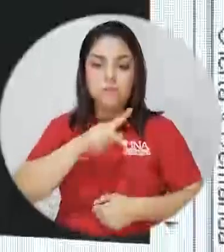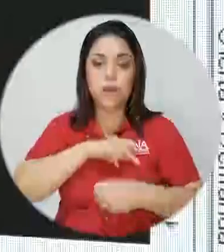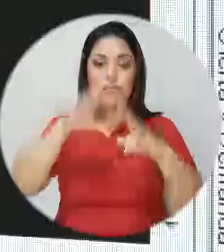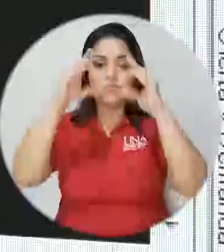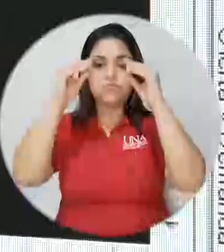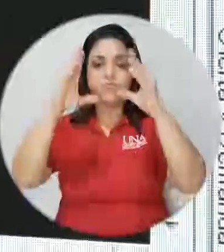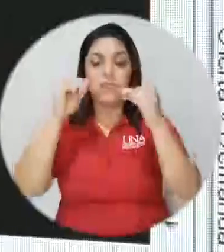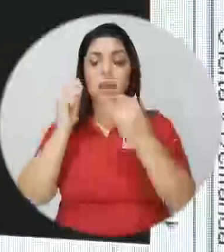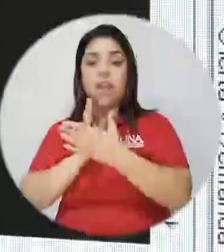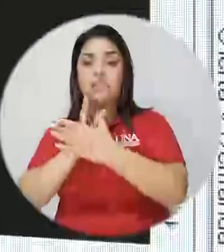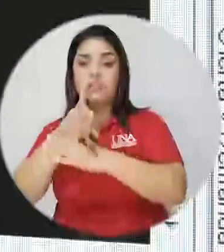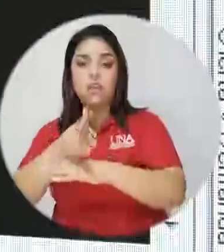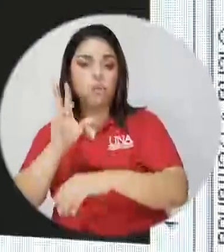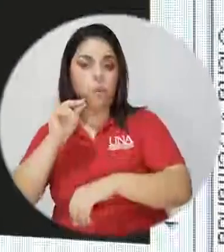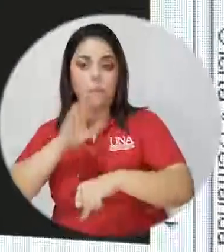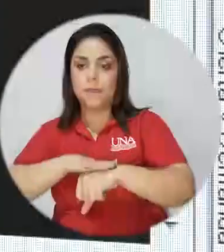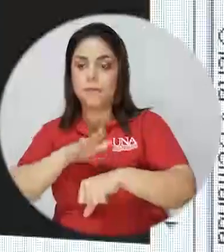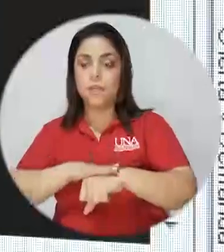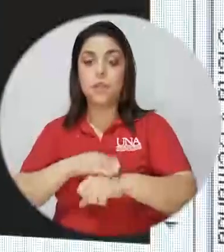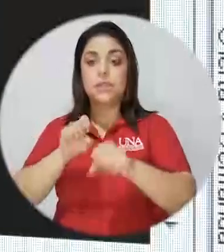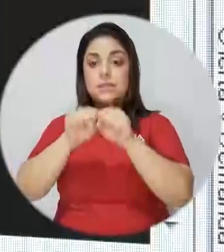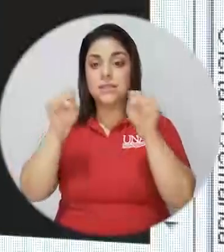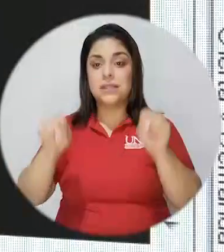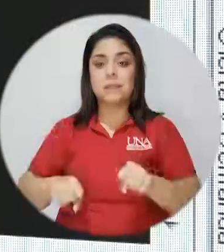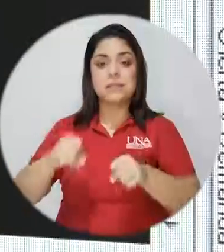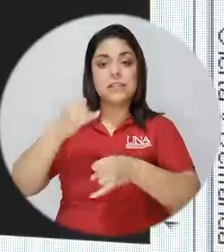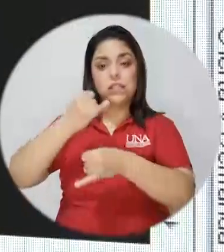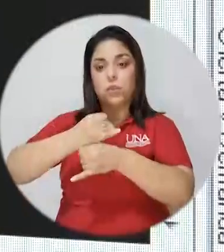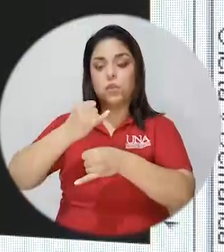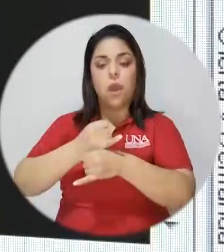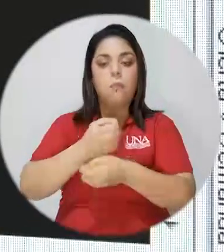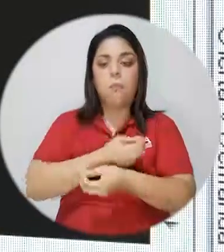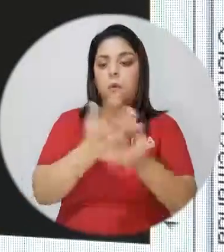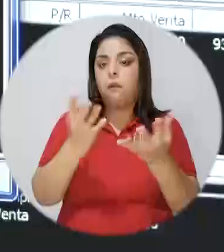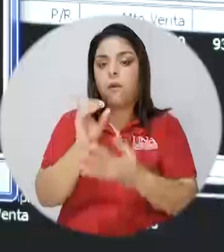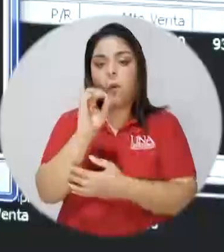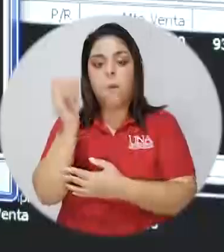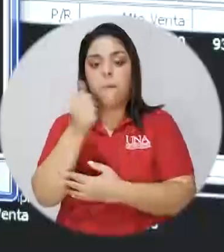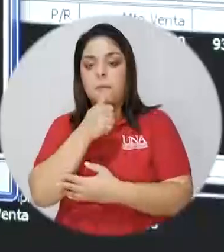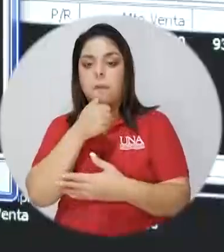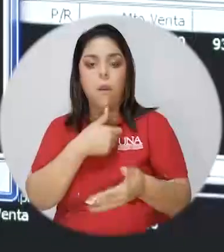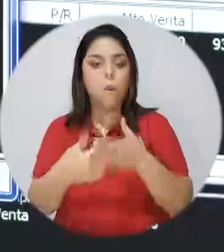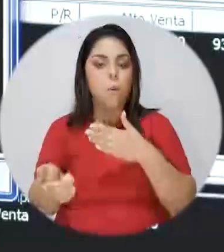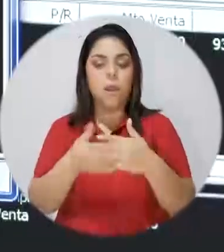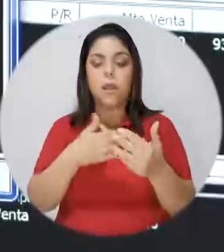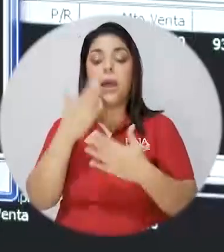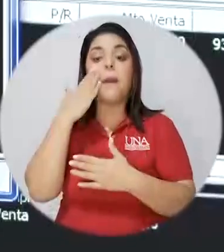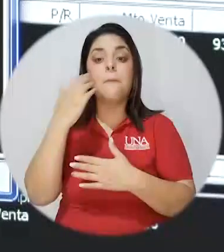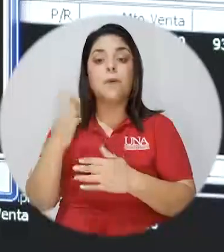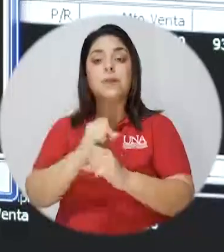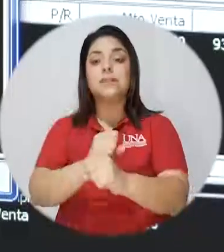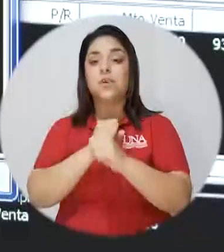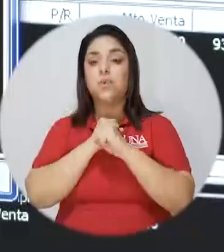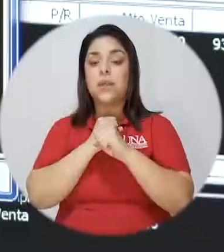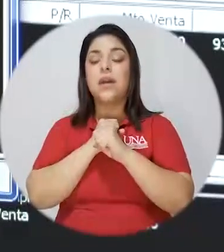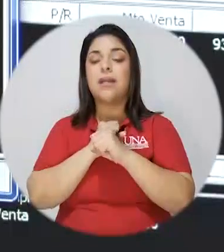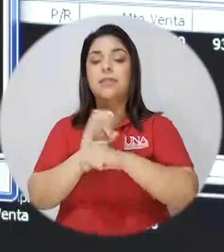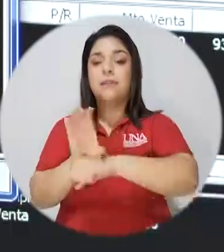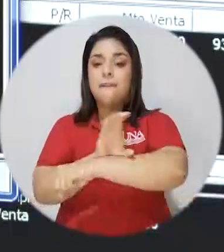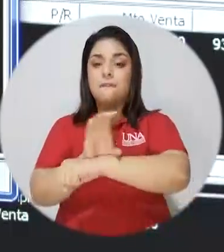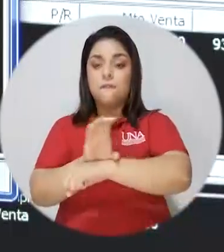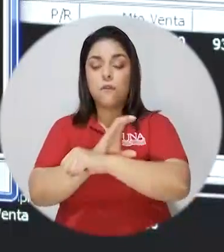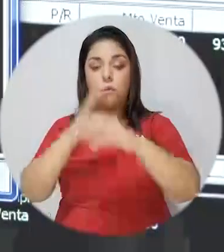decirlo de esa forma, a sistemas institucionales de cualquier empresa, pública o privada, porque el tema de la seguridad informática pues